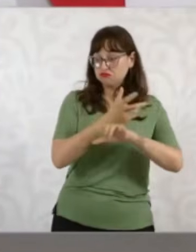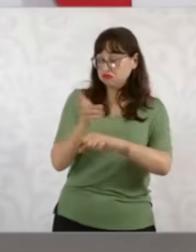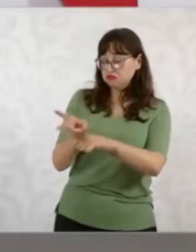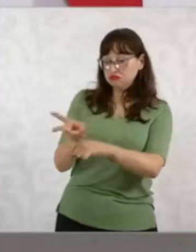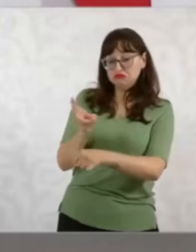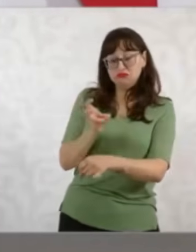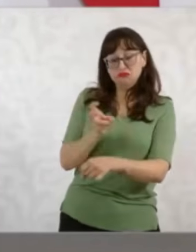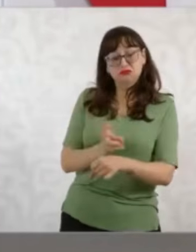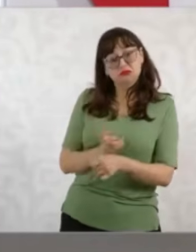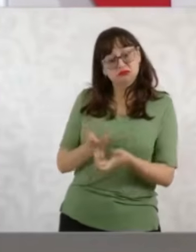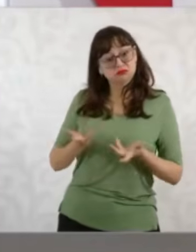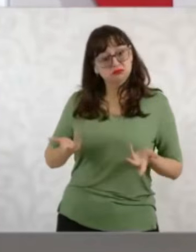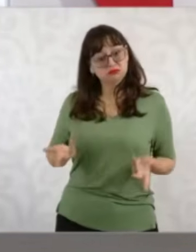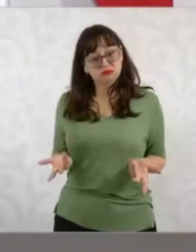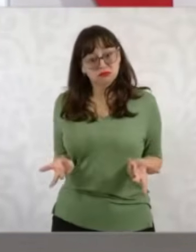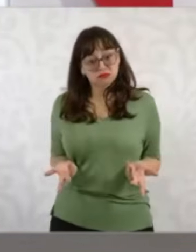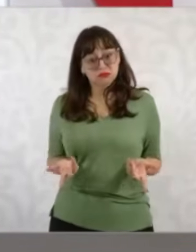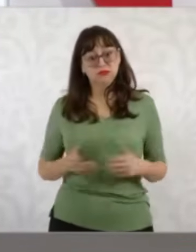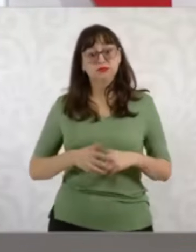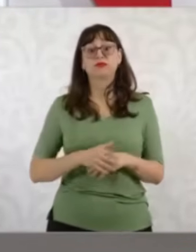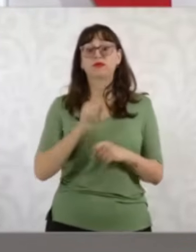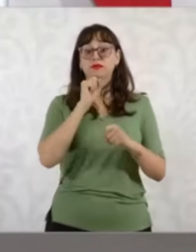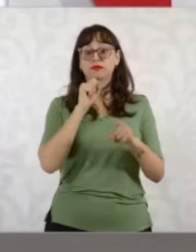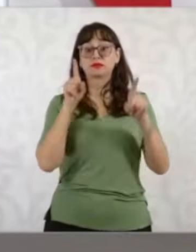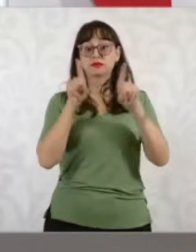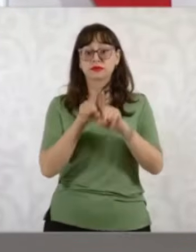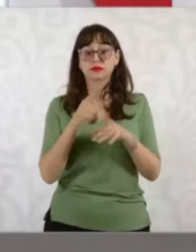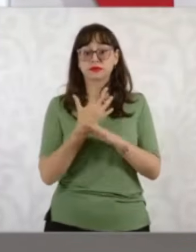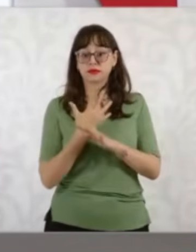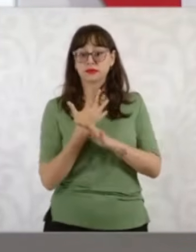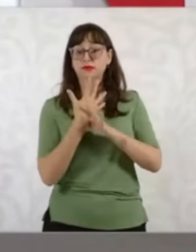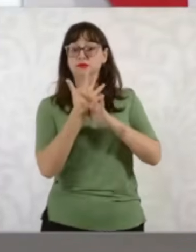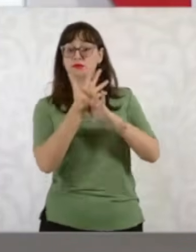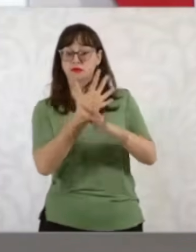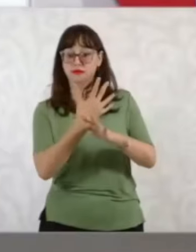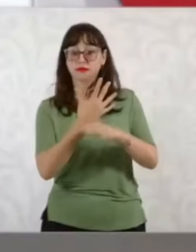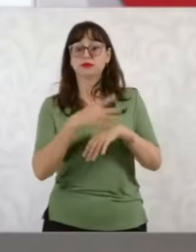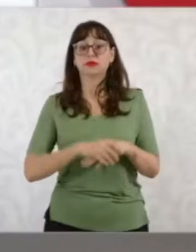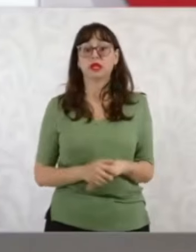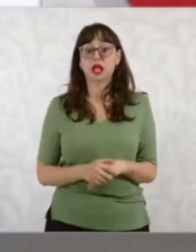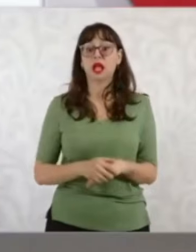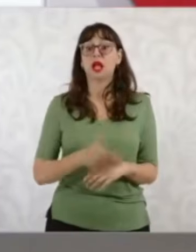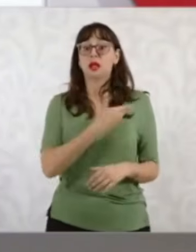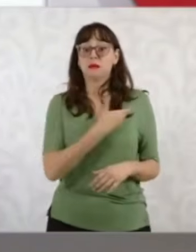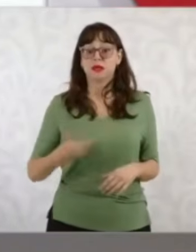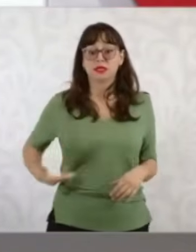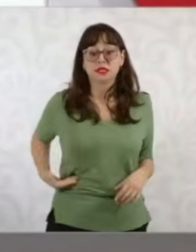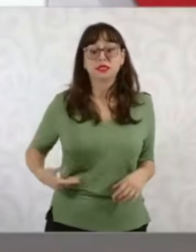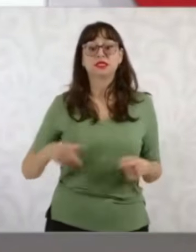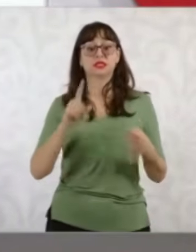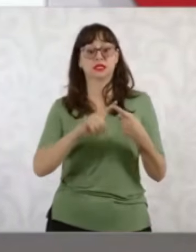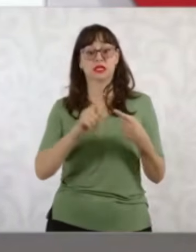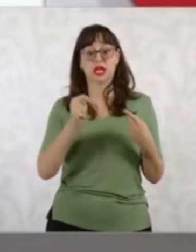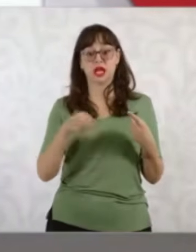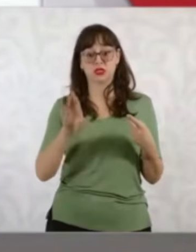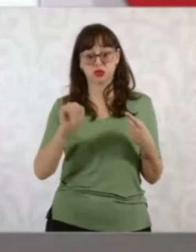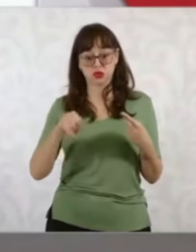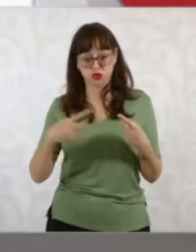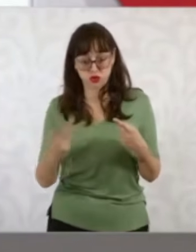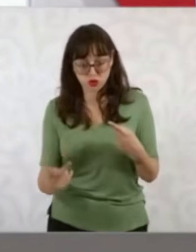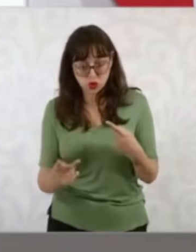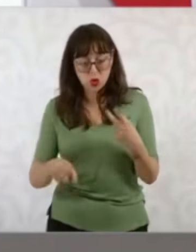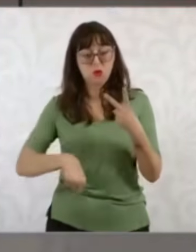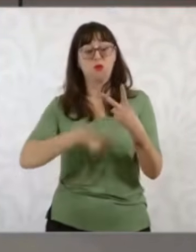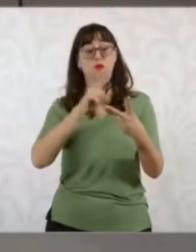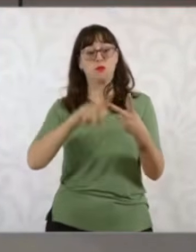por ganar la Copa del Mundo de la FIFA. La presidencia del presidente Trump y de la presencia del